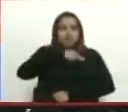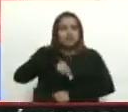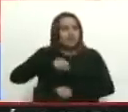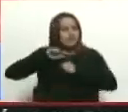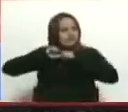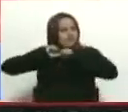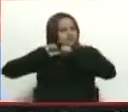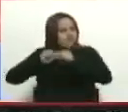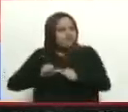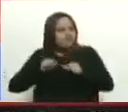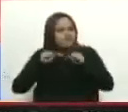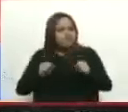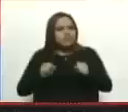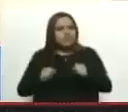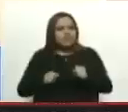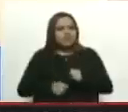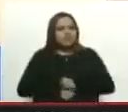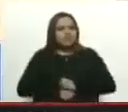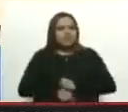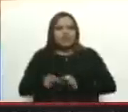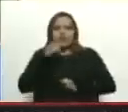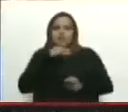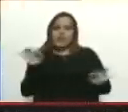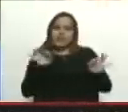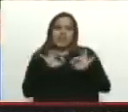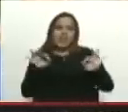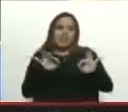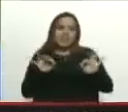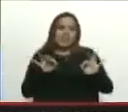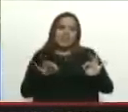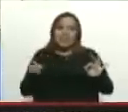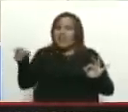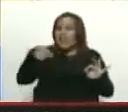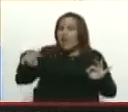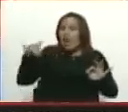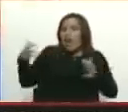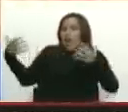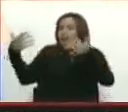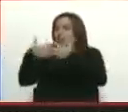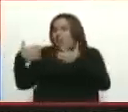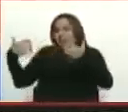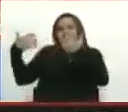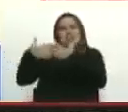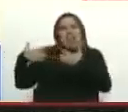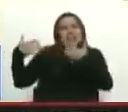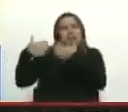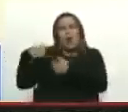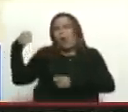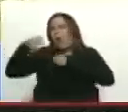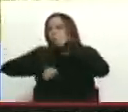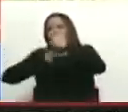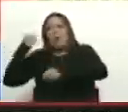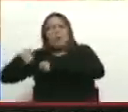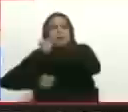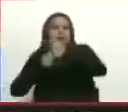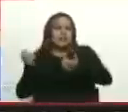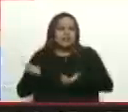resteamos. Tenemos ninguna novedad de eso mientras ellos andan cayéndose a golpe.